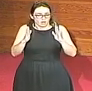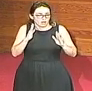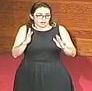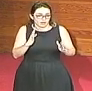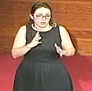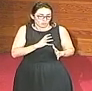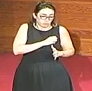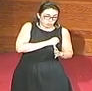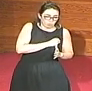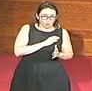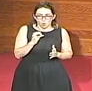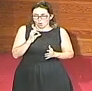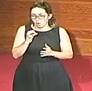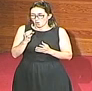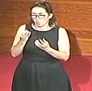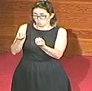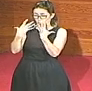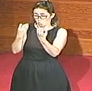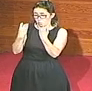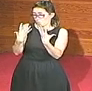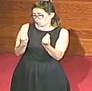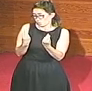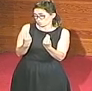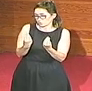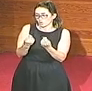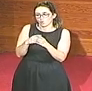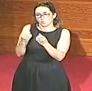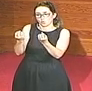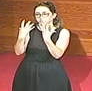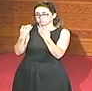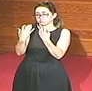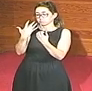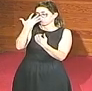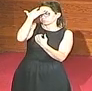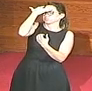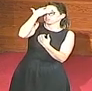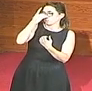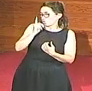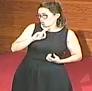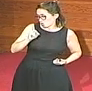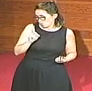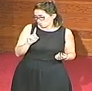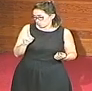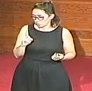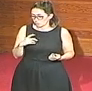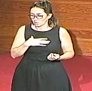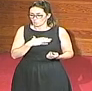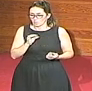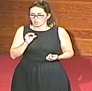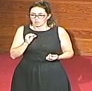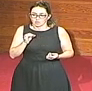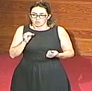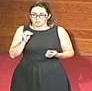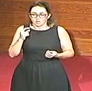o inundados, ¿no?, de contenido, pero no necesariamente ese contenido penetra y estamos llevándolo a un plano